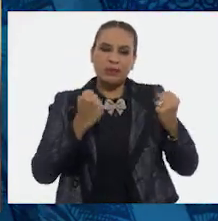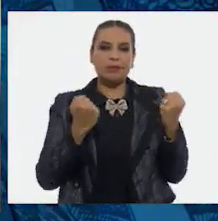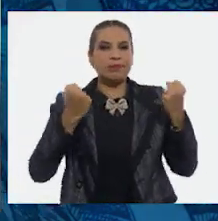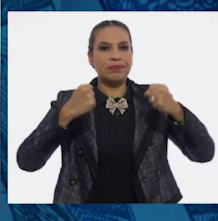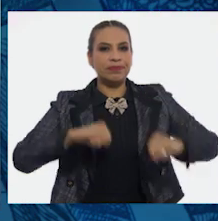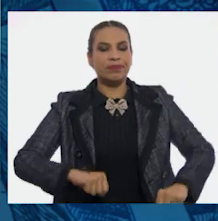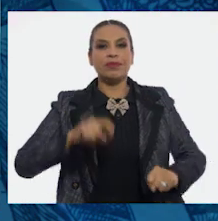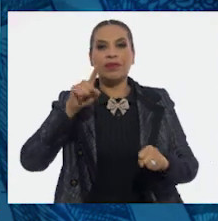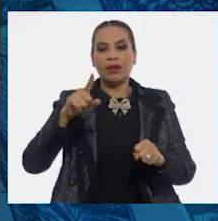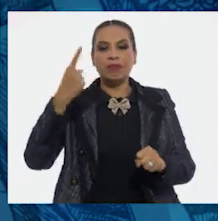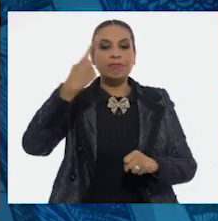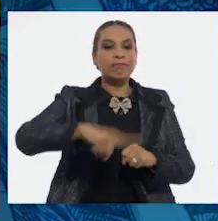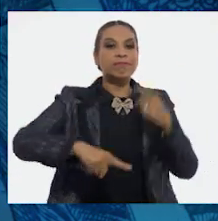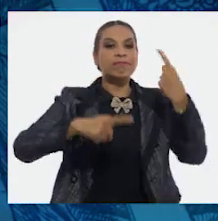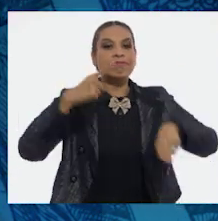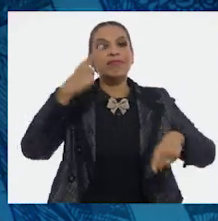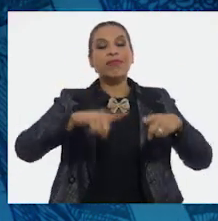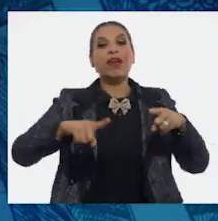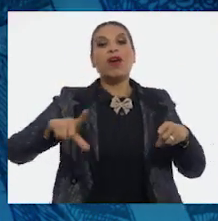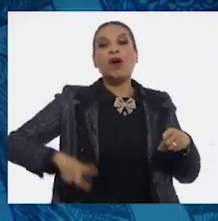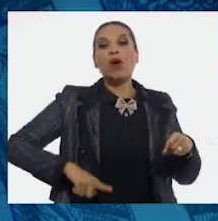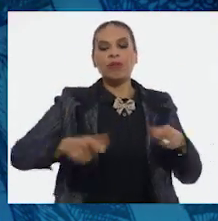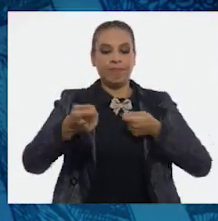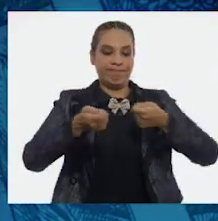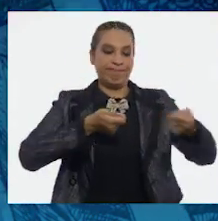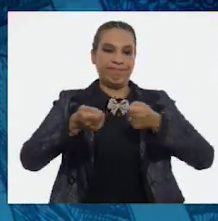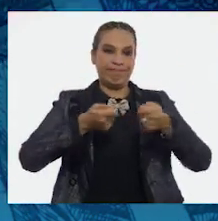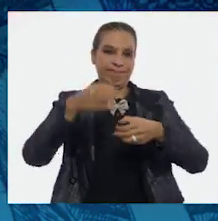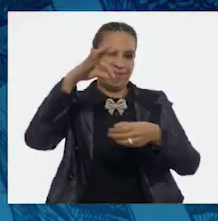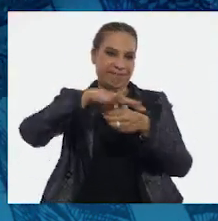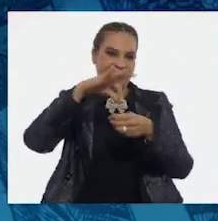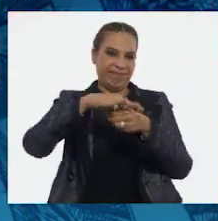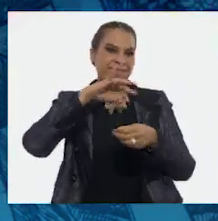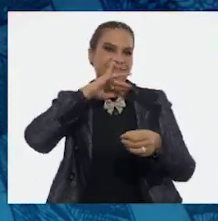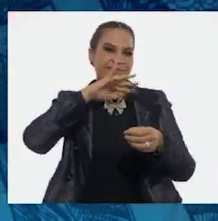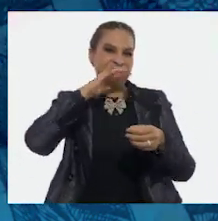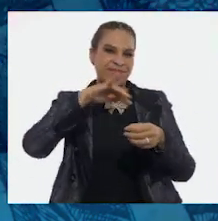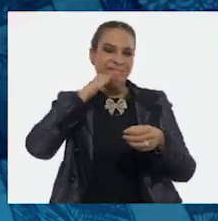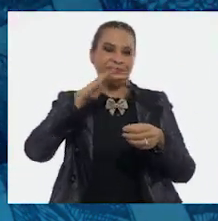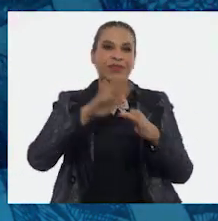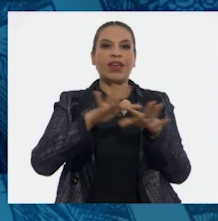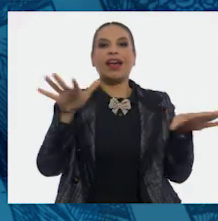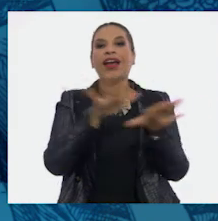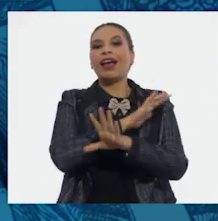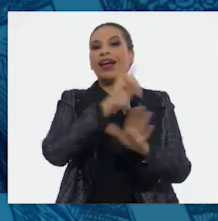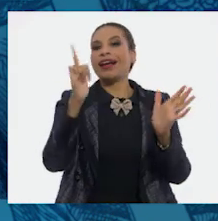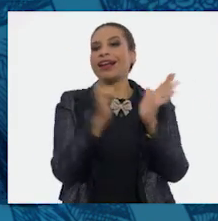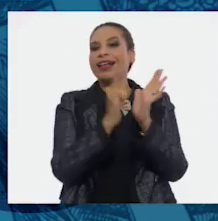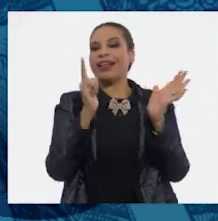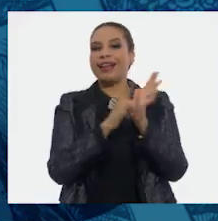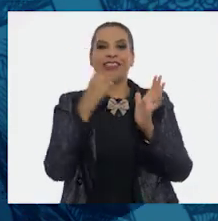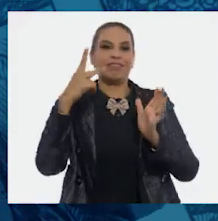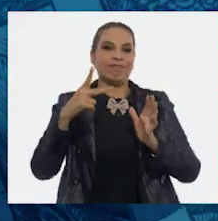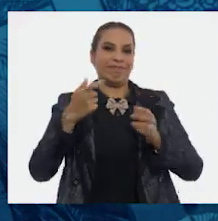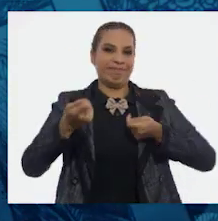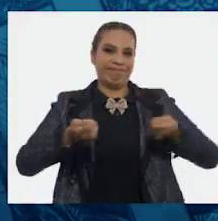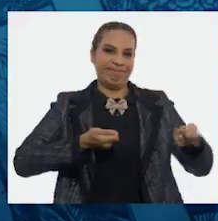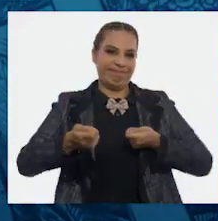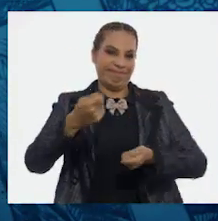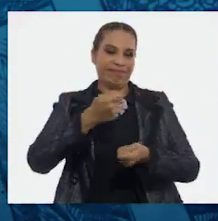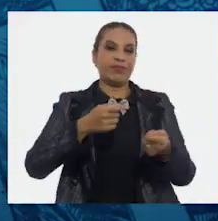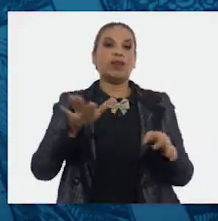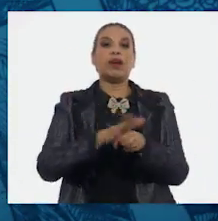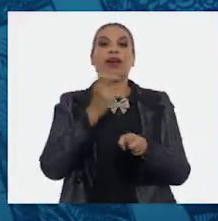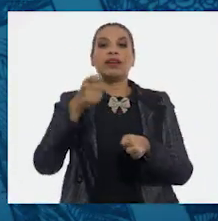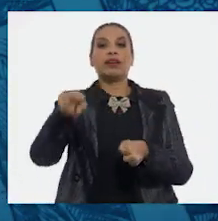al imponer a los gobernadores, manipular las elecciones, cambiar las leyes a su antojo y